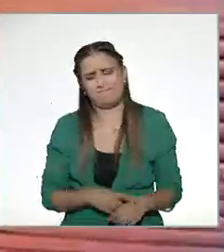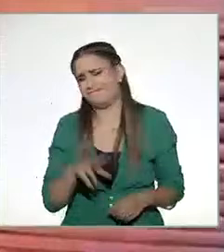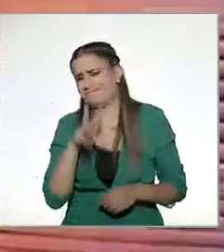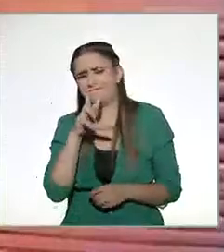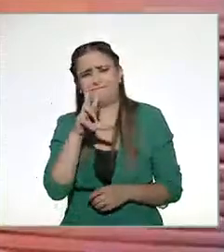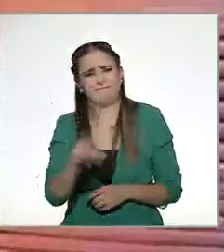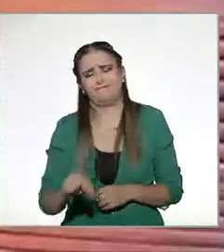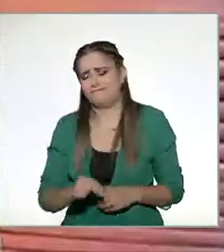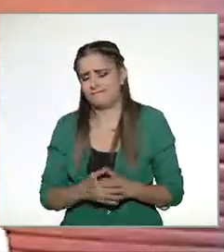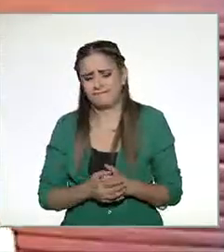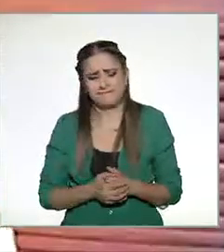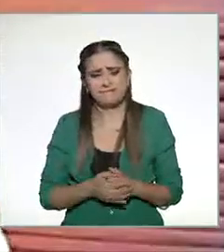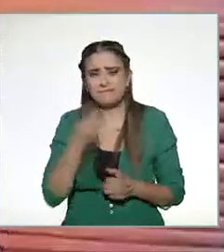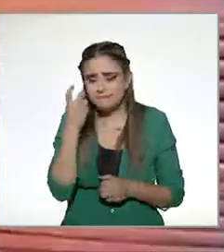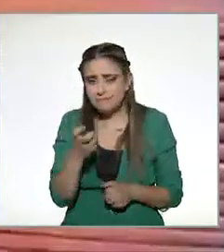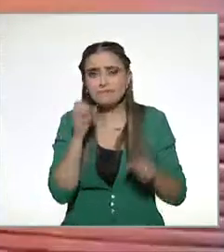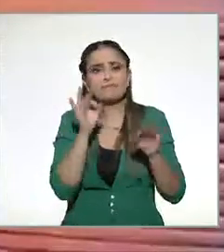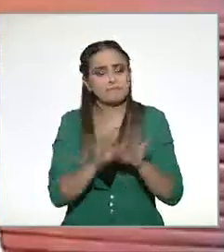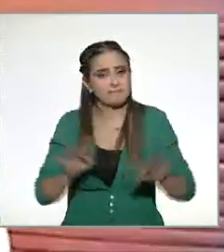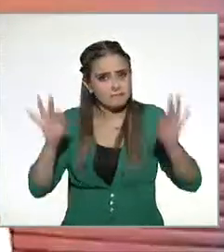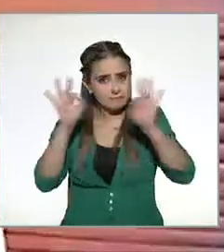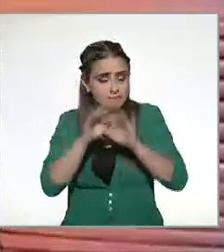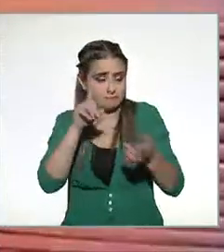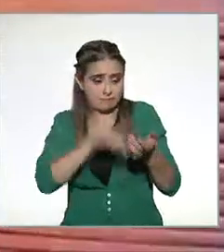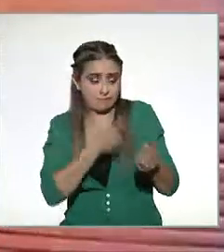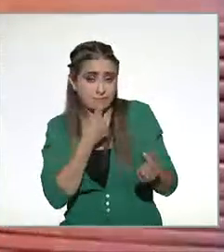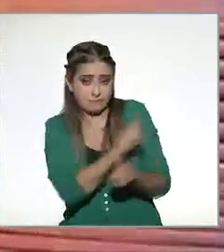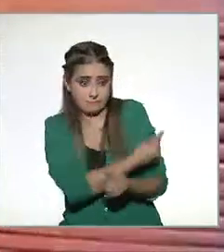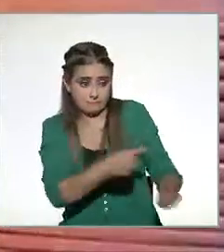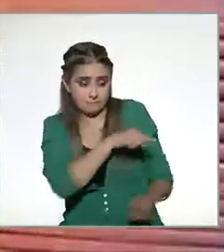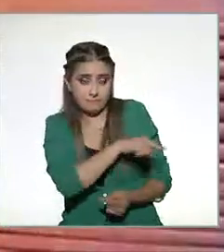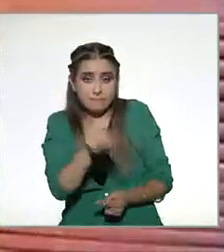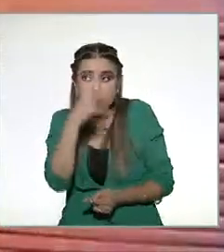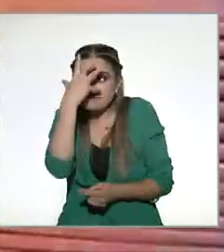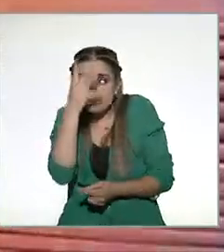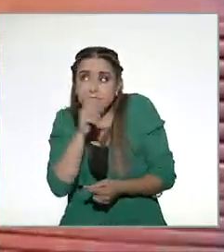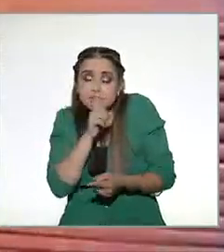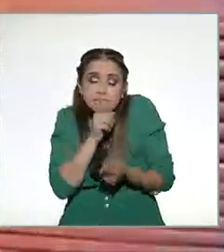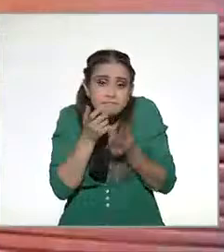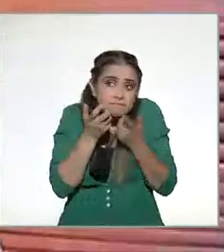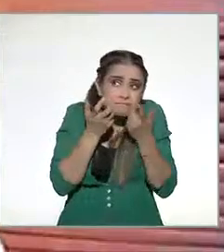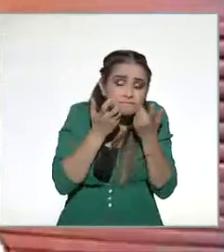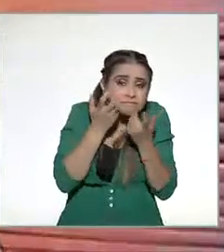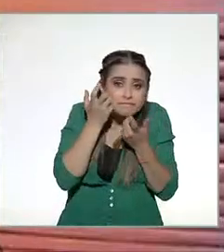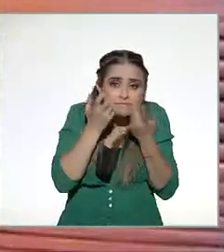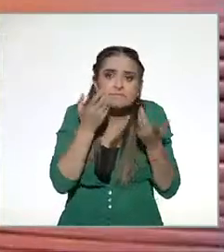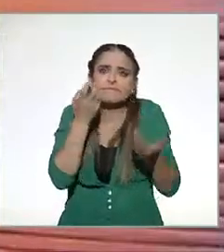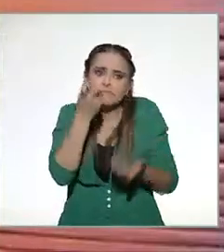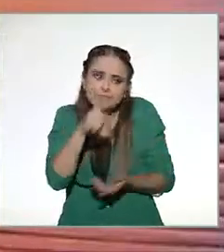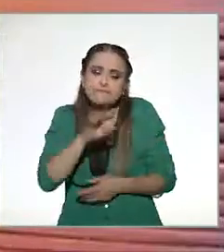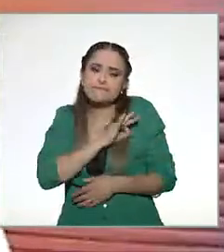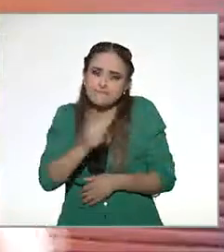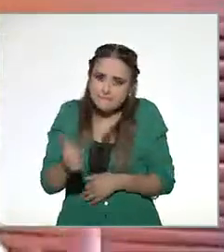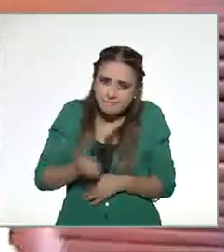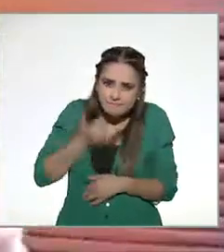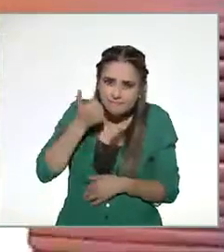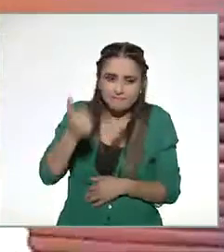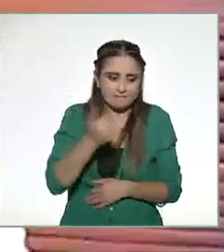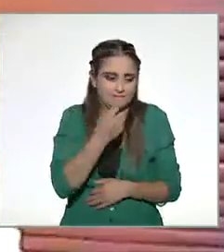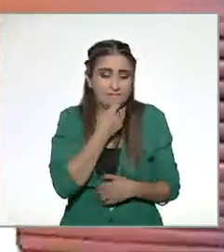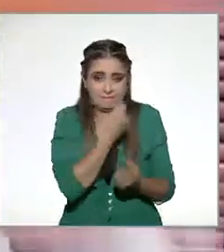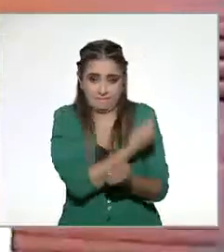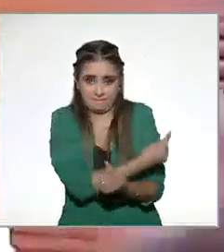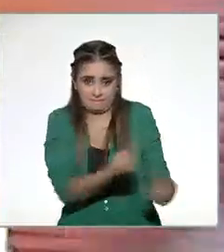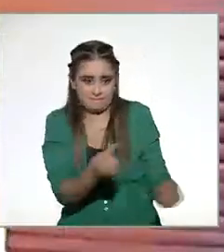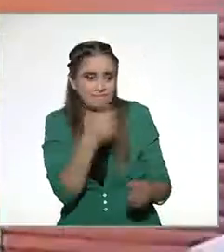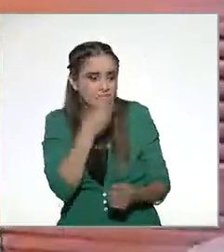Y es muy importante reconocer que dentro de la introversión hay algunas características a las que les podemos sacar mucho jugo para que estos niños y estas